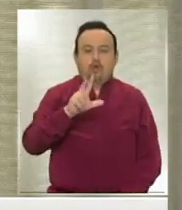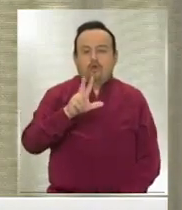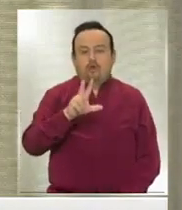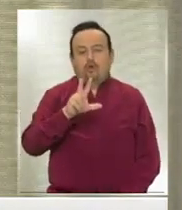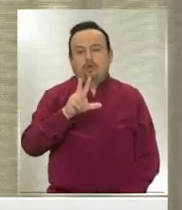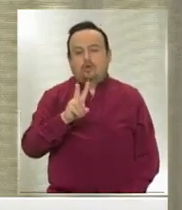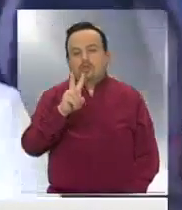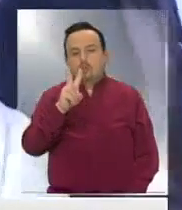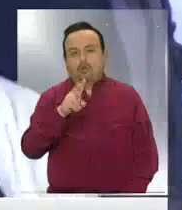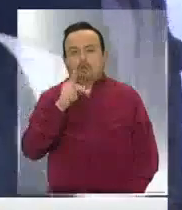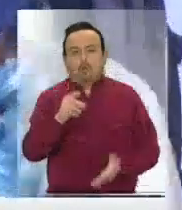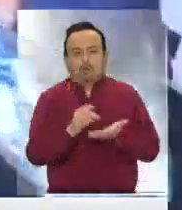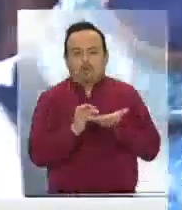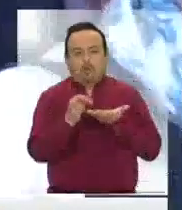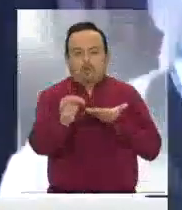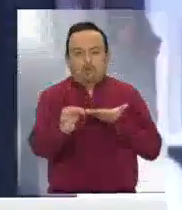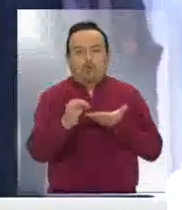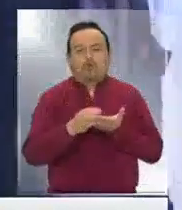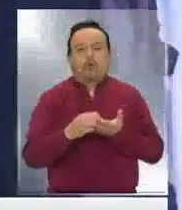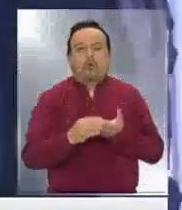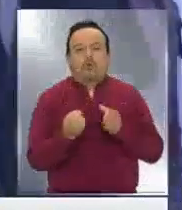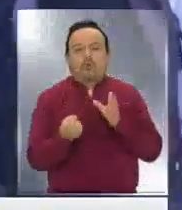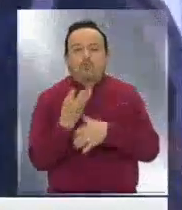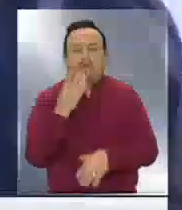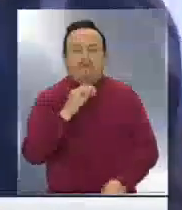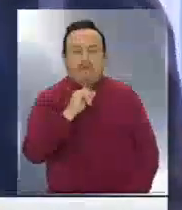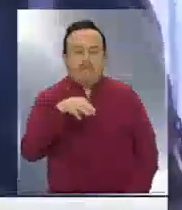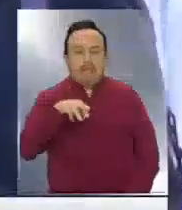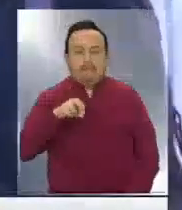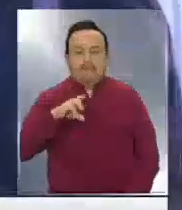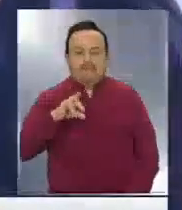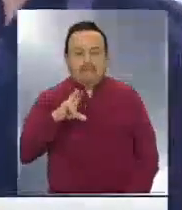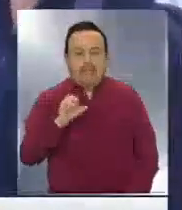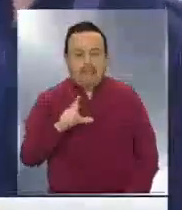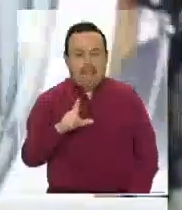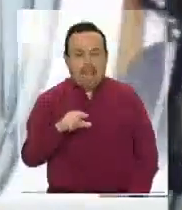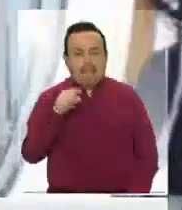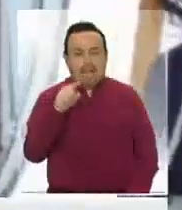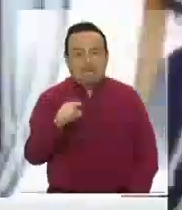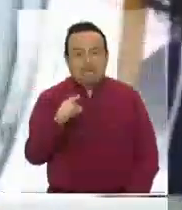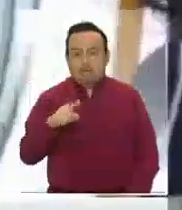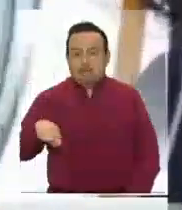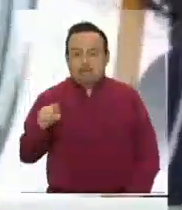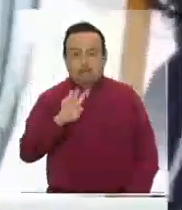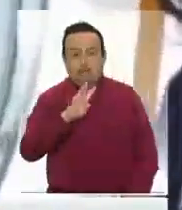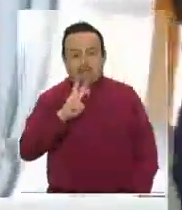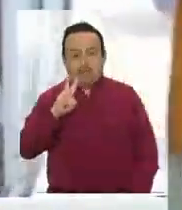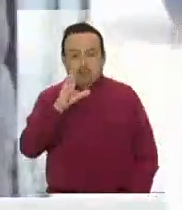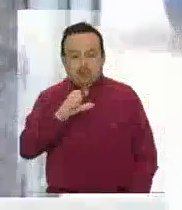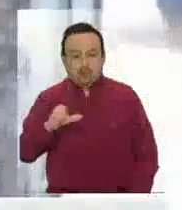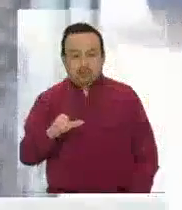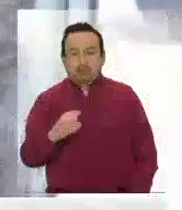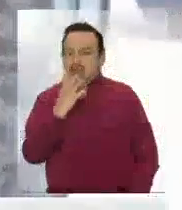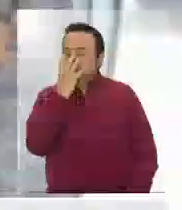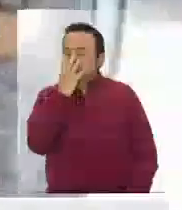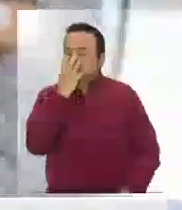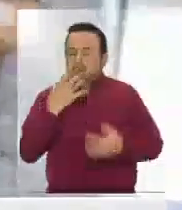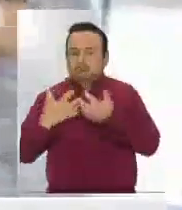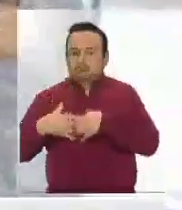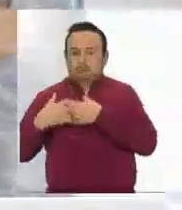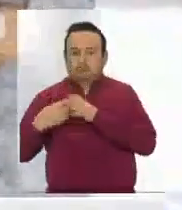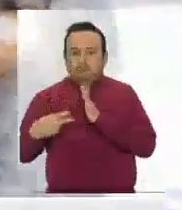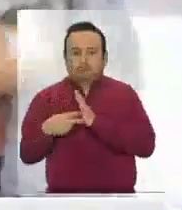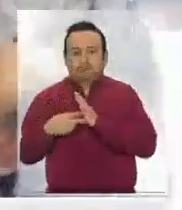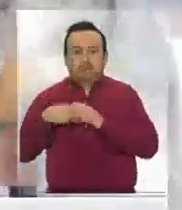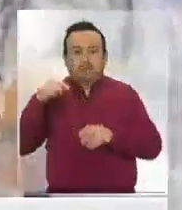comuna de Nueva Imperial. 42 pacientes están conectados a un respirador mecánico. Esta tarde la FACH trasladó desde